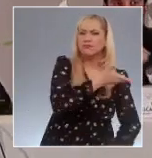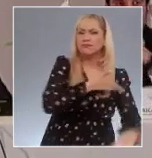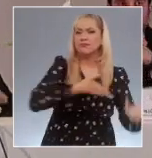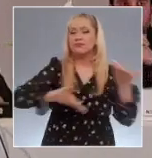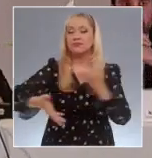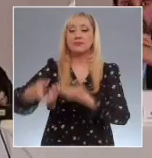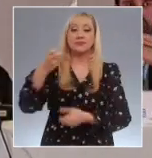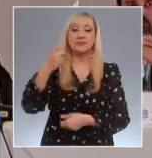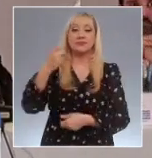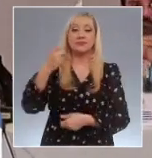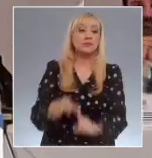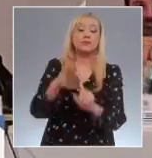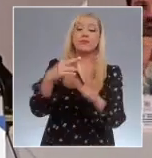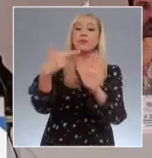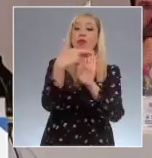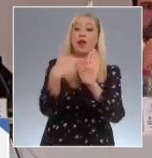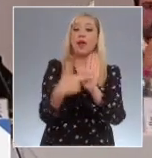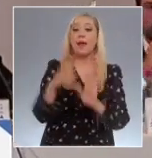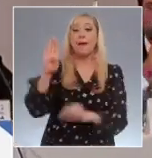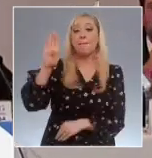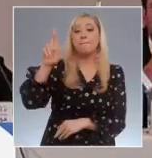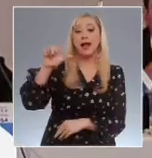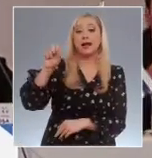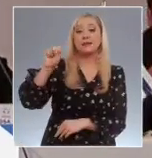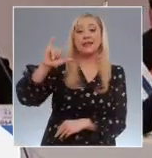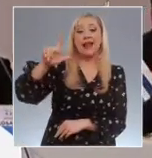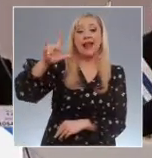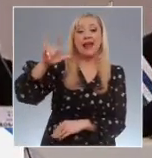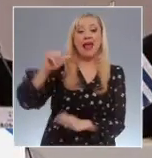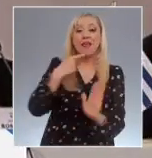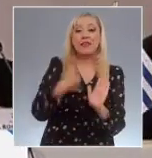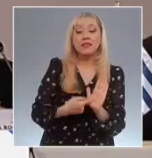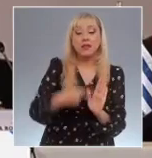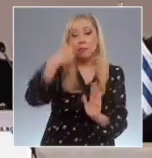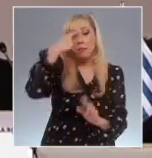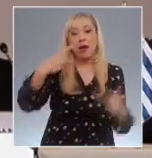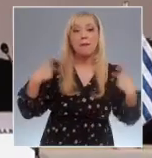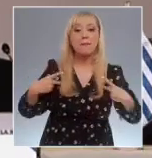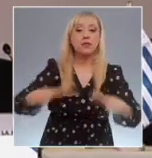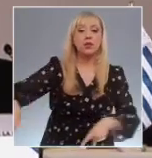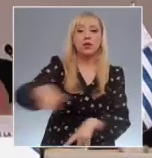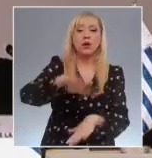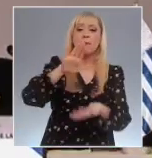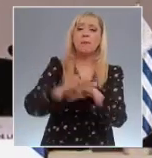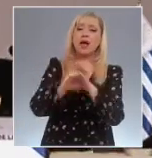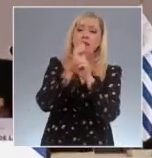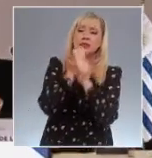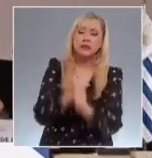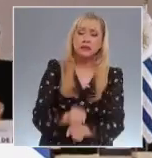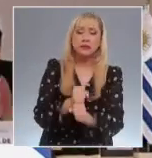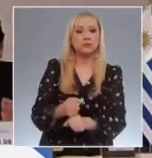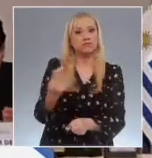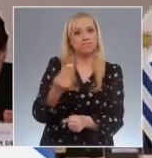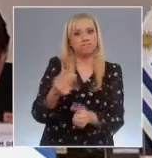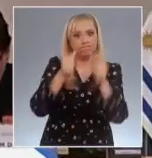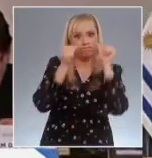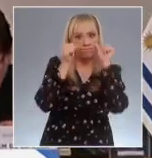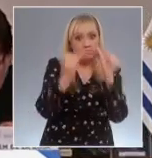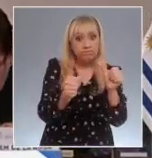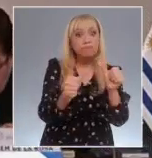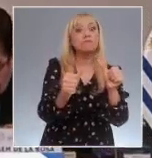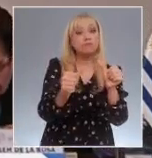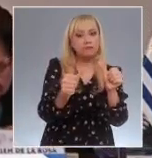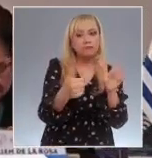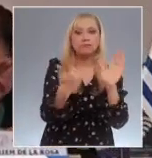reglas de Brasilia sobre acceso a la justicia de las personas en condición de vulnerabilidad, así como, recientemente, documentos sobre las respuestas